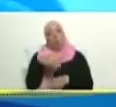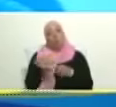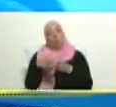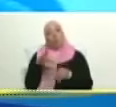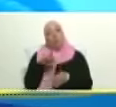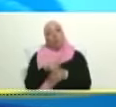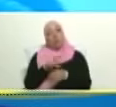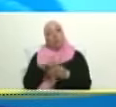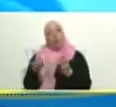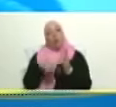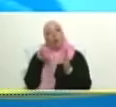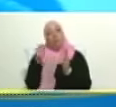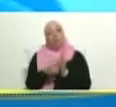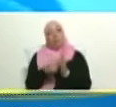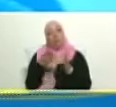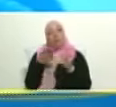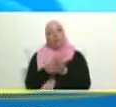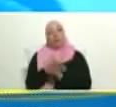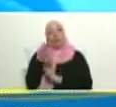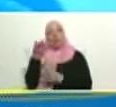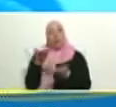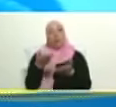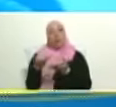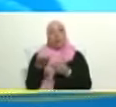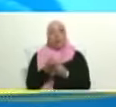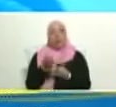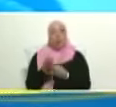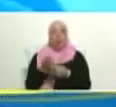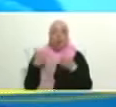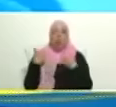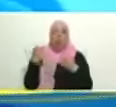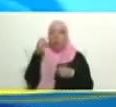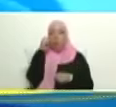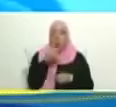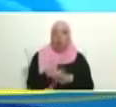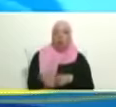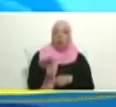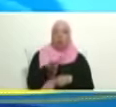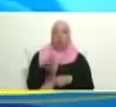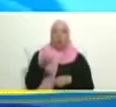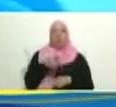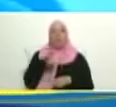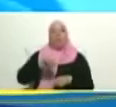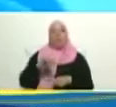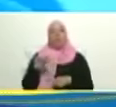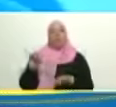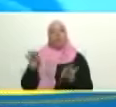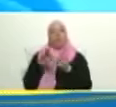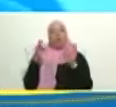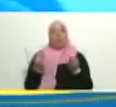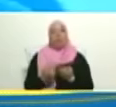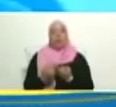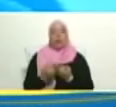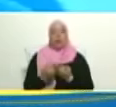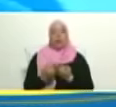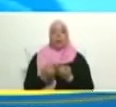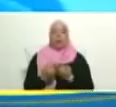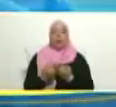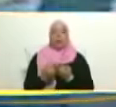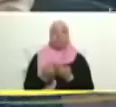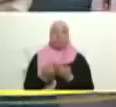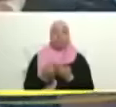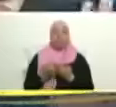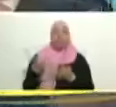médicos completos para los servicios de salud del cuerpo de policía y sus familiares. Tenemos